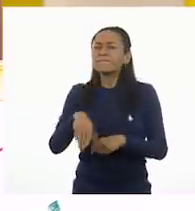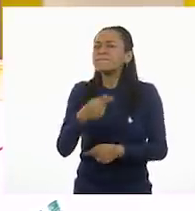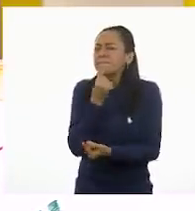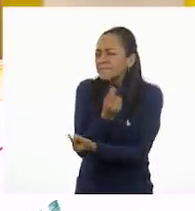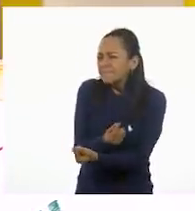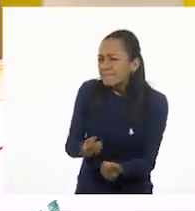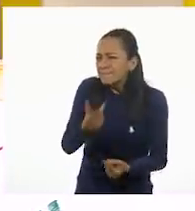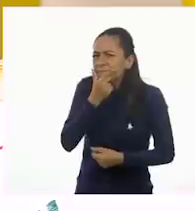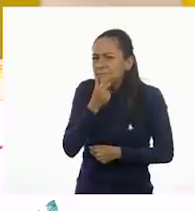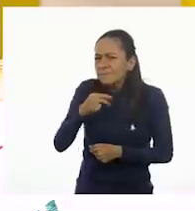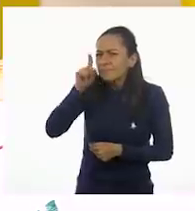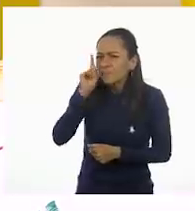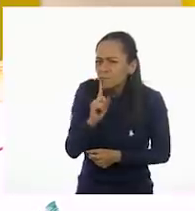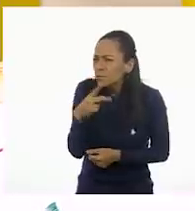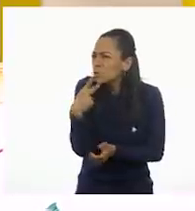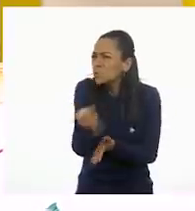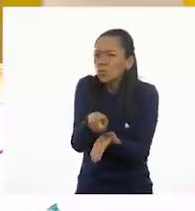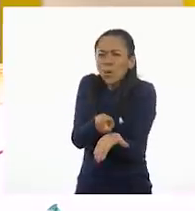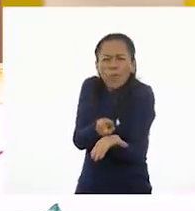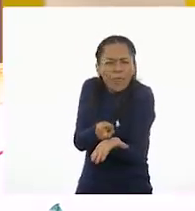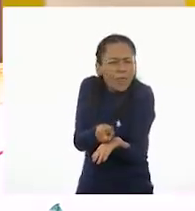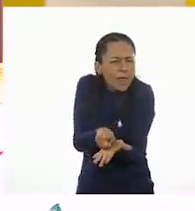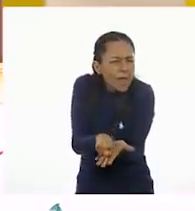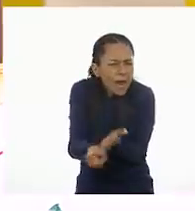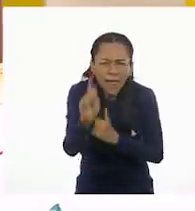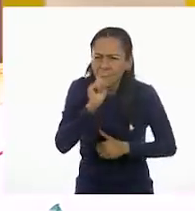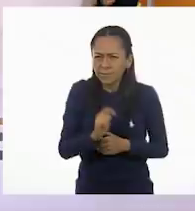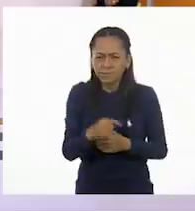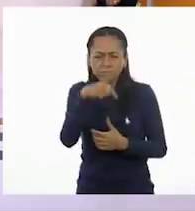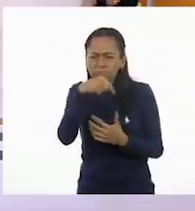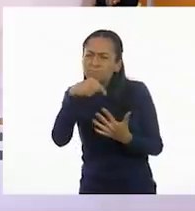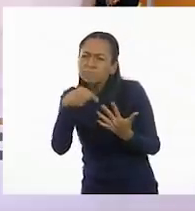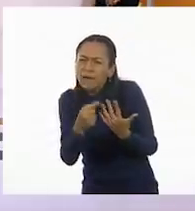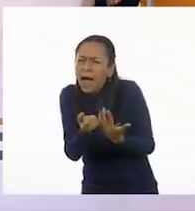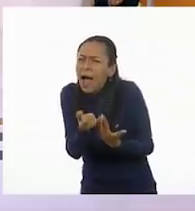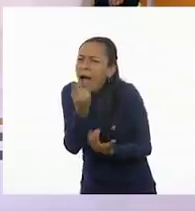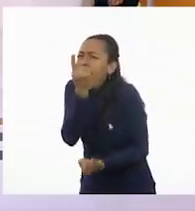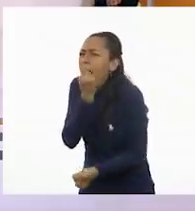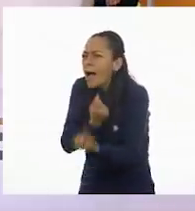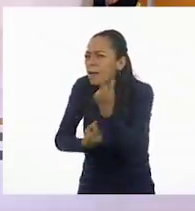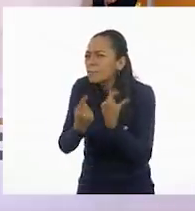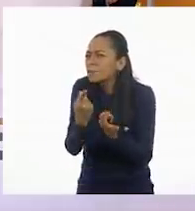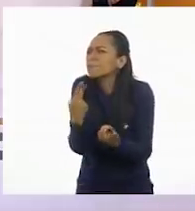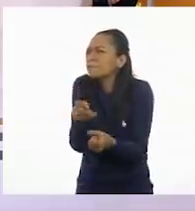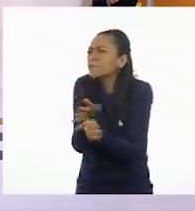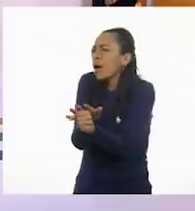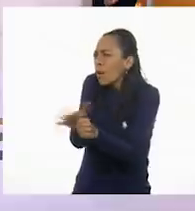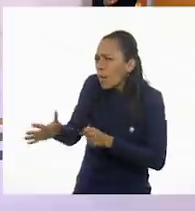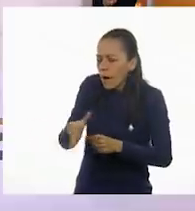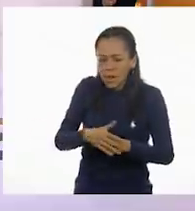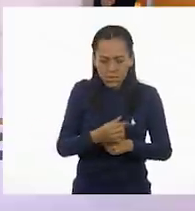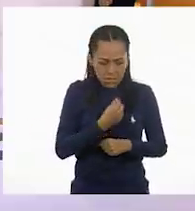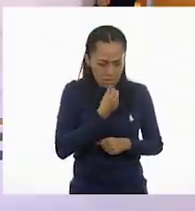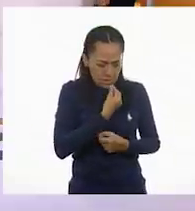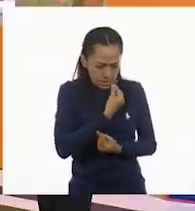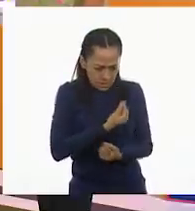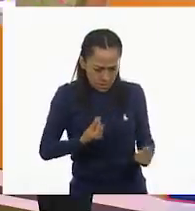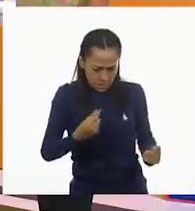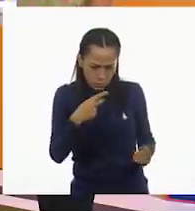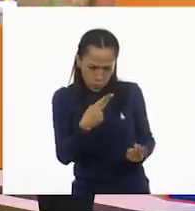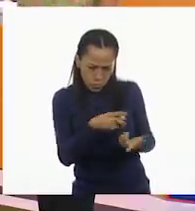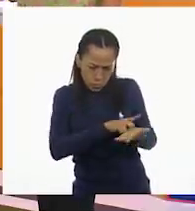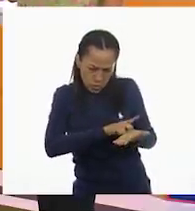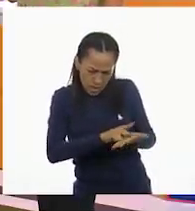las niñas? Algunos de los derechos de las niñas y los niños. Ay, puede ser una sala